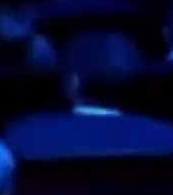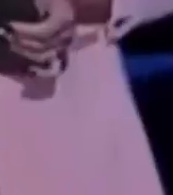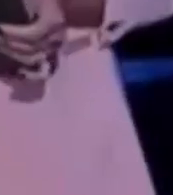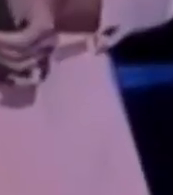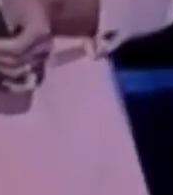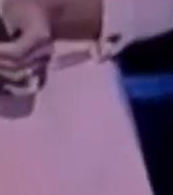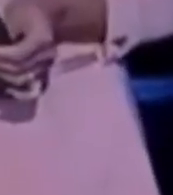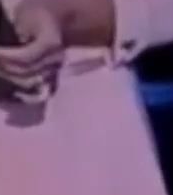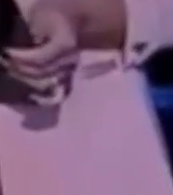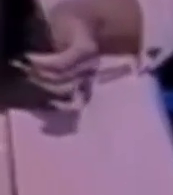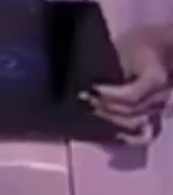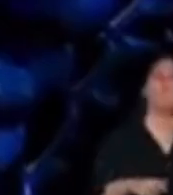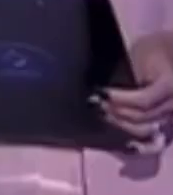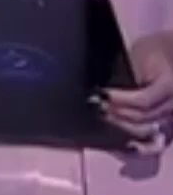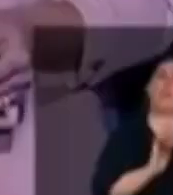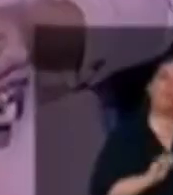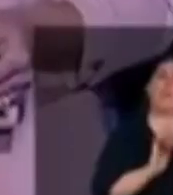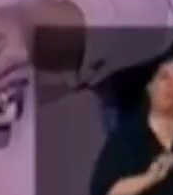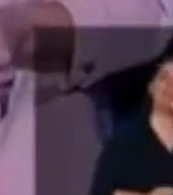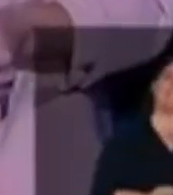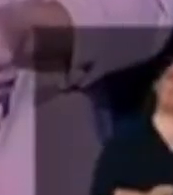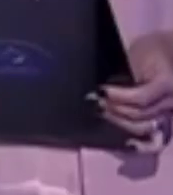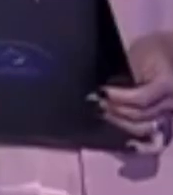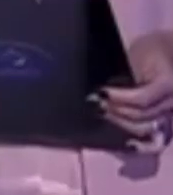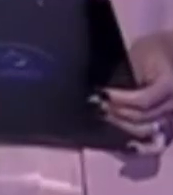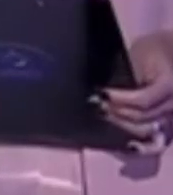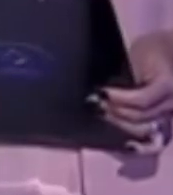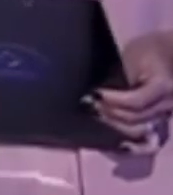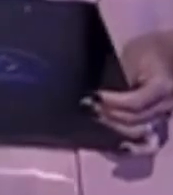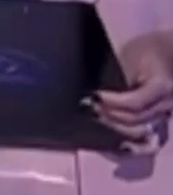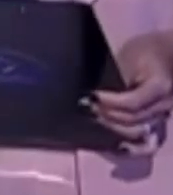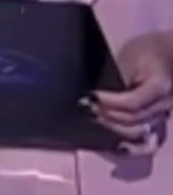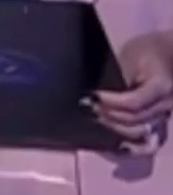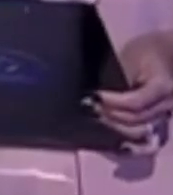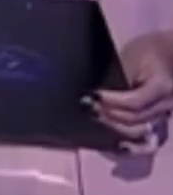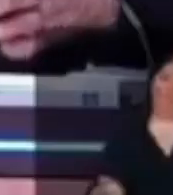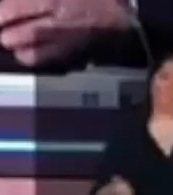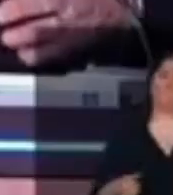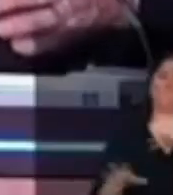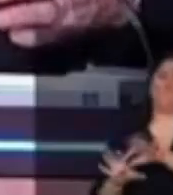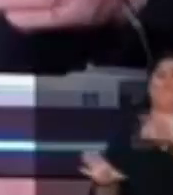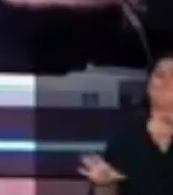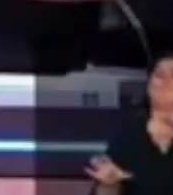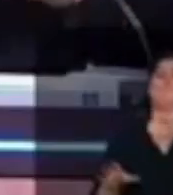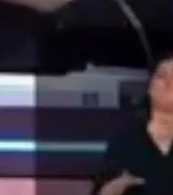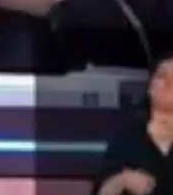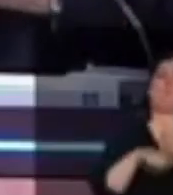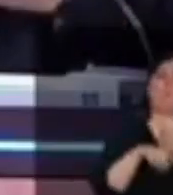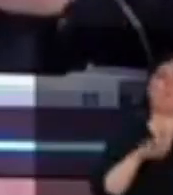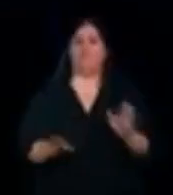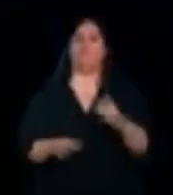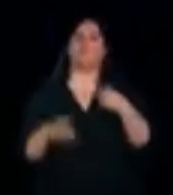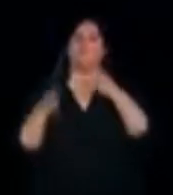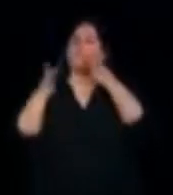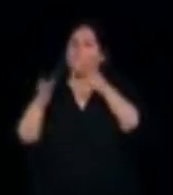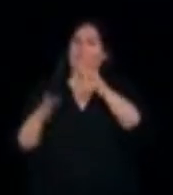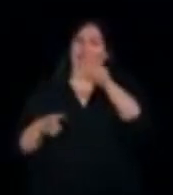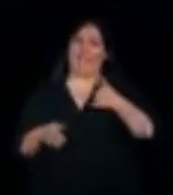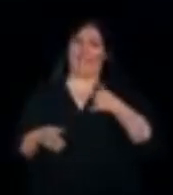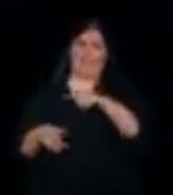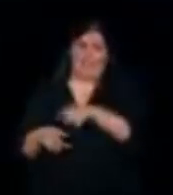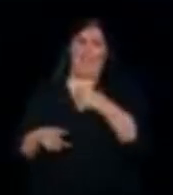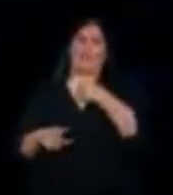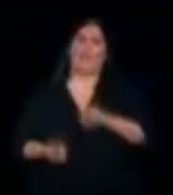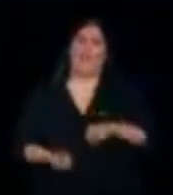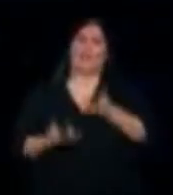Hola buenas noches Estamos en la toca usted Javier m lo primero que